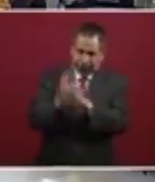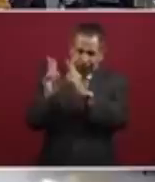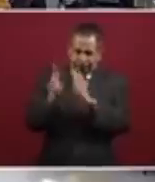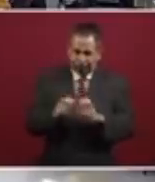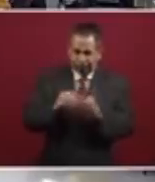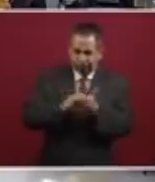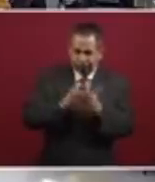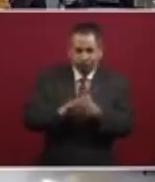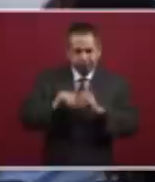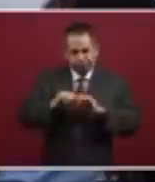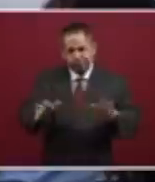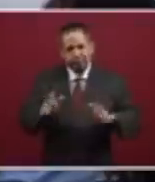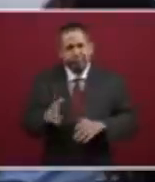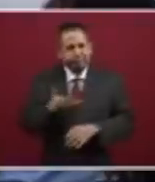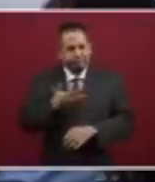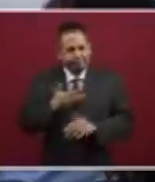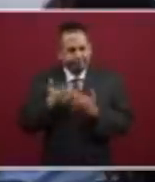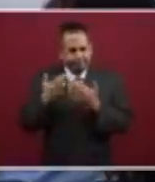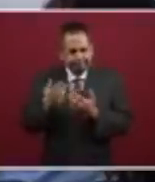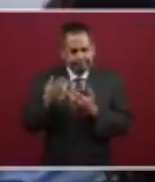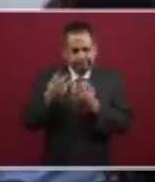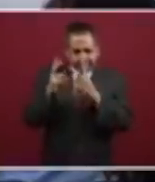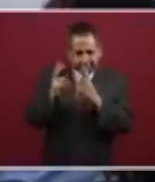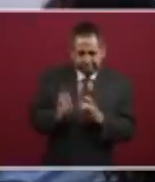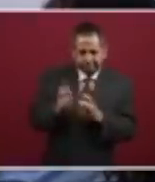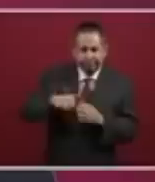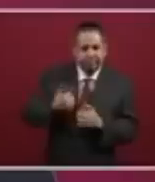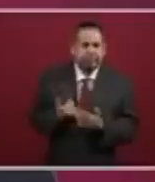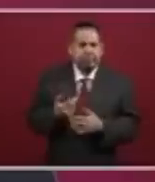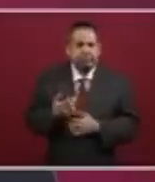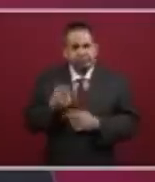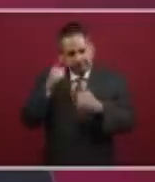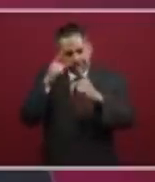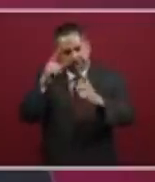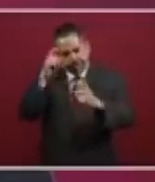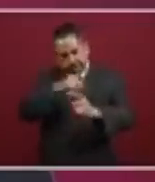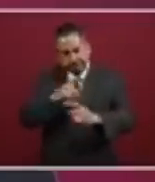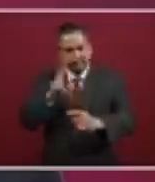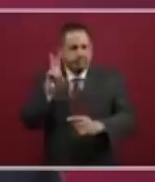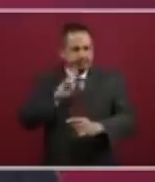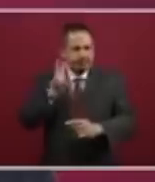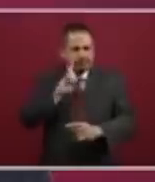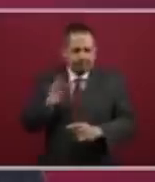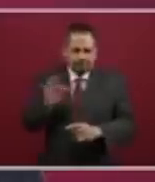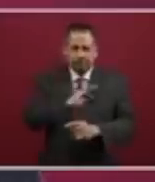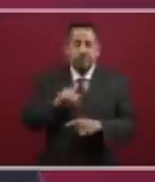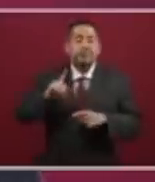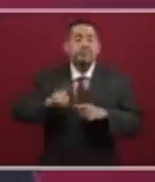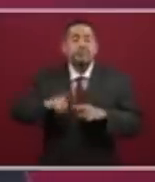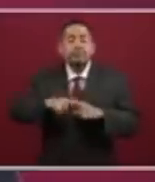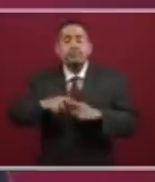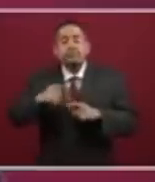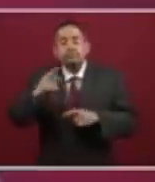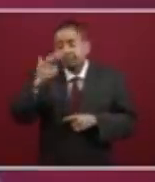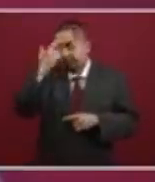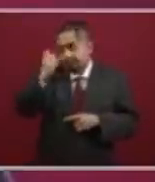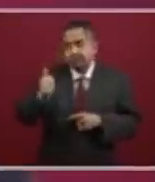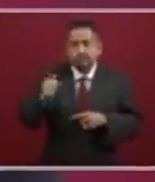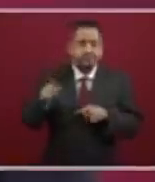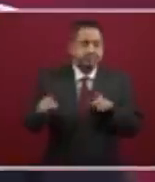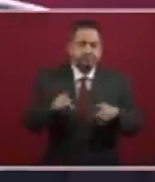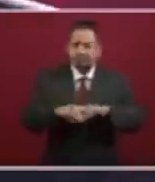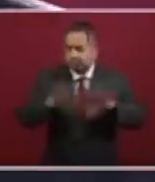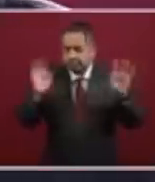Entonces, son desafíos, son retos, a ver quién tiene la razón. Y a mí me